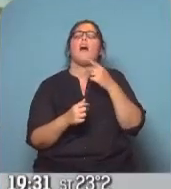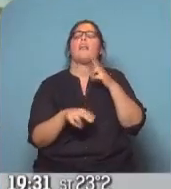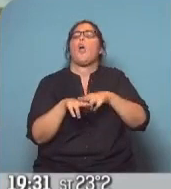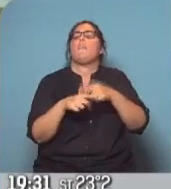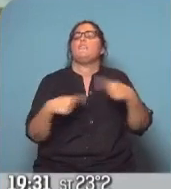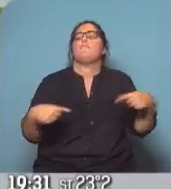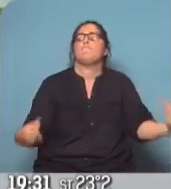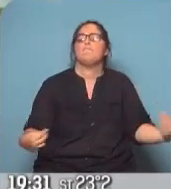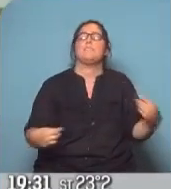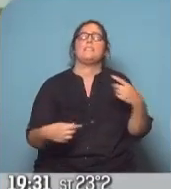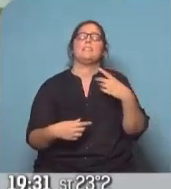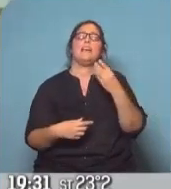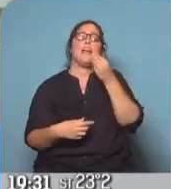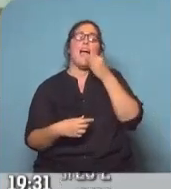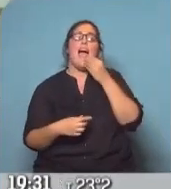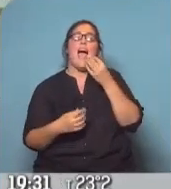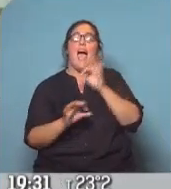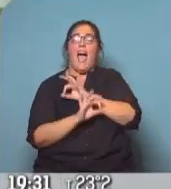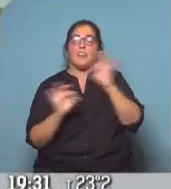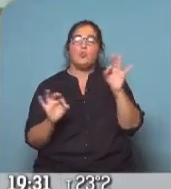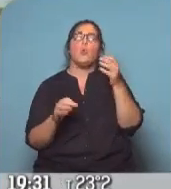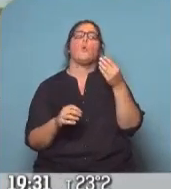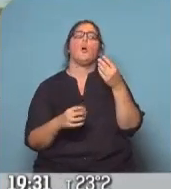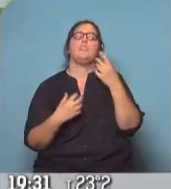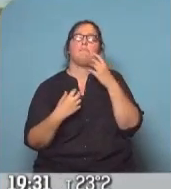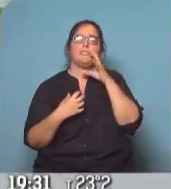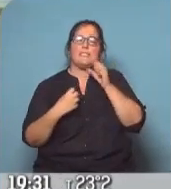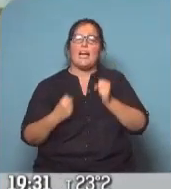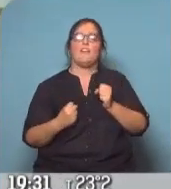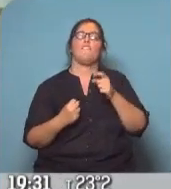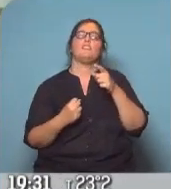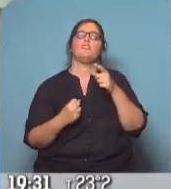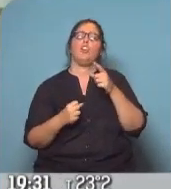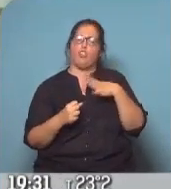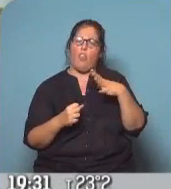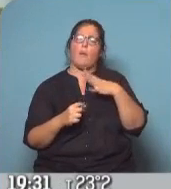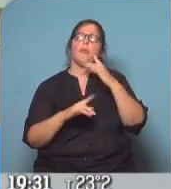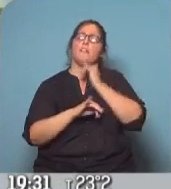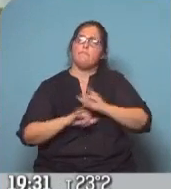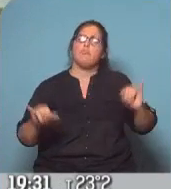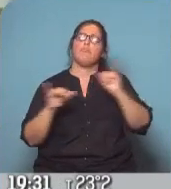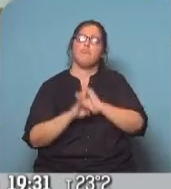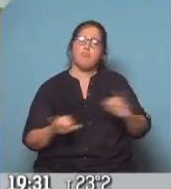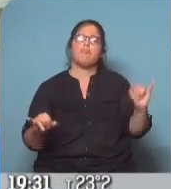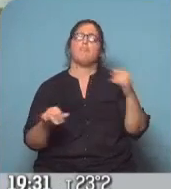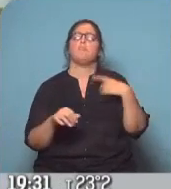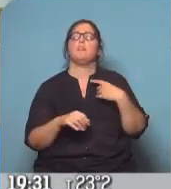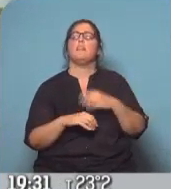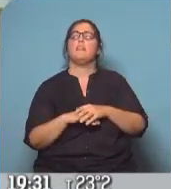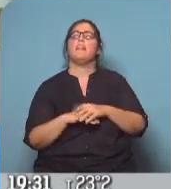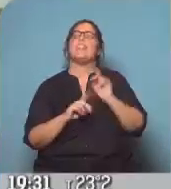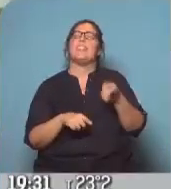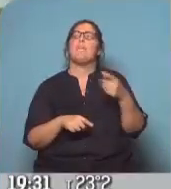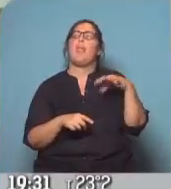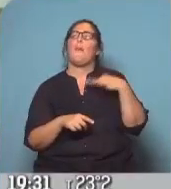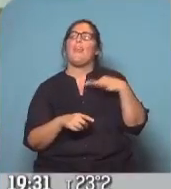el ayuno y el sacrificio de los viernes santos se recomienda se sigue predicando también es la unidad de